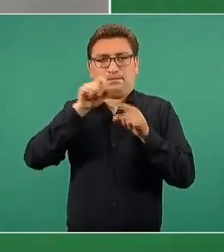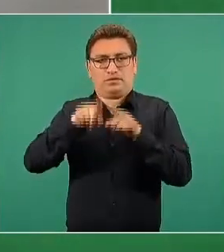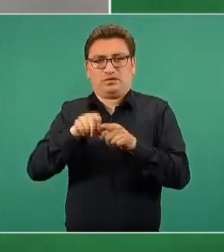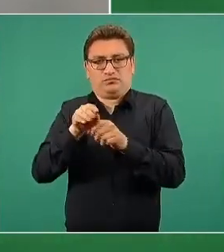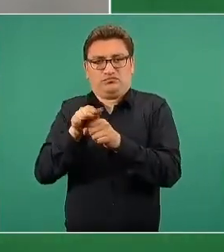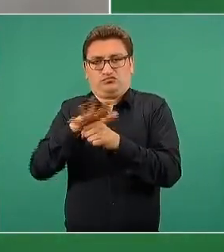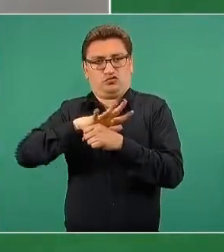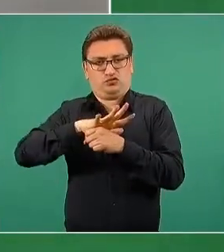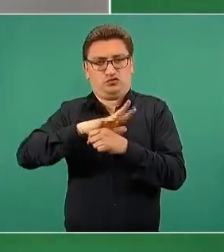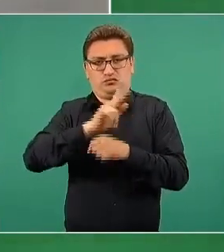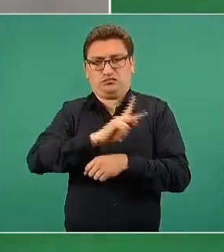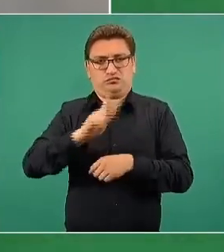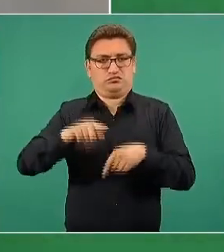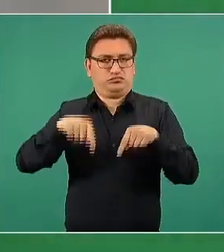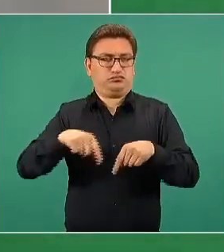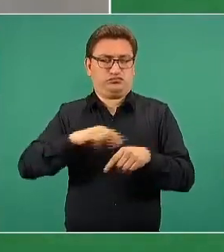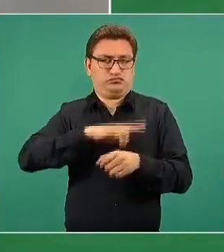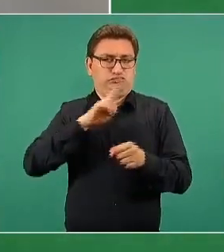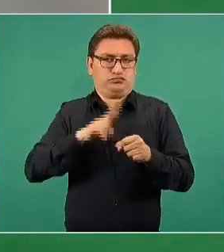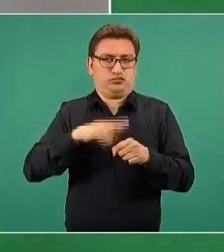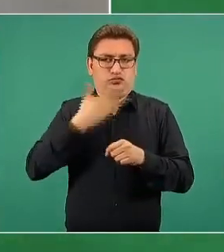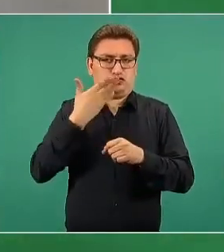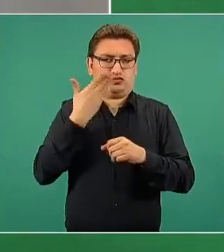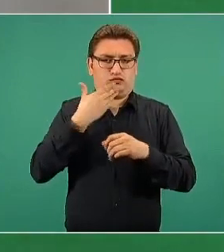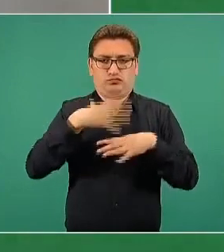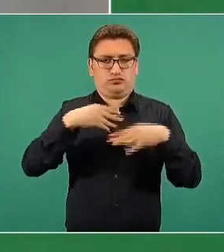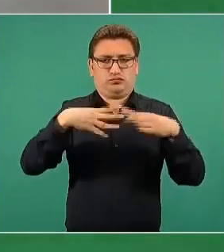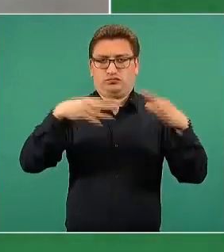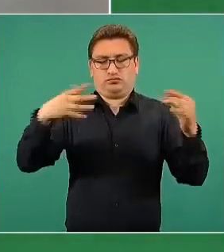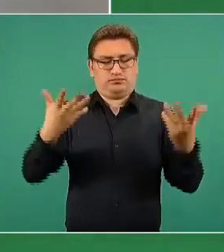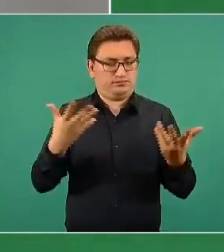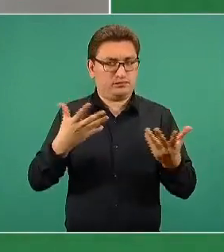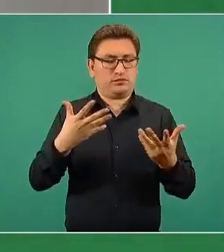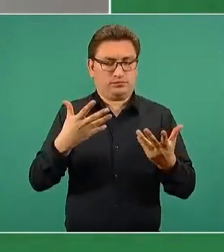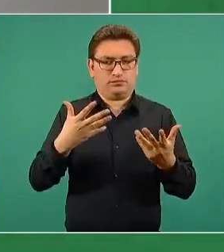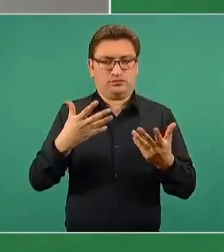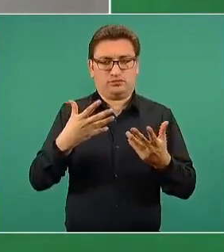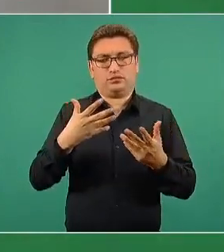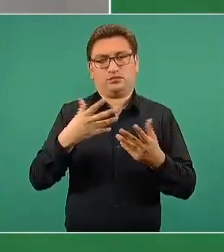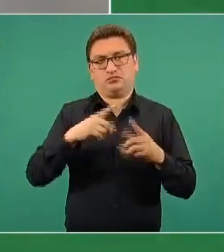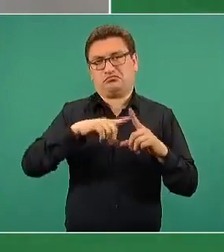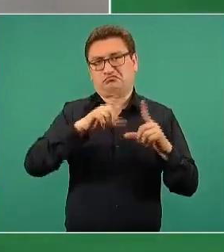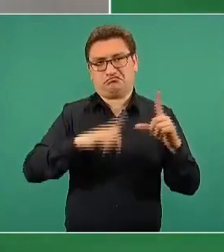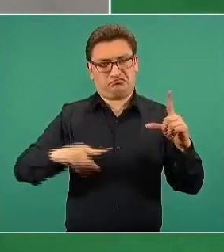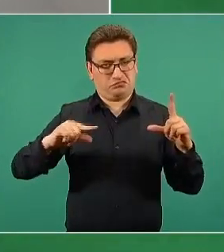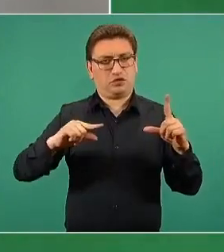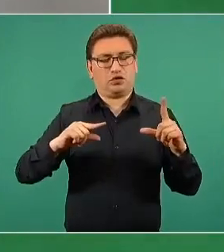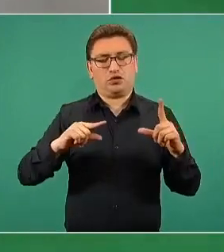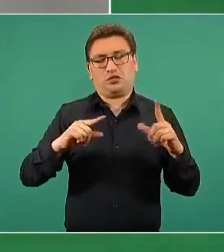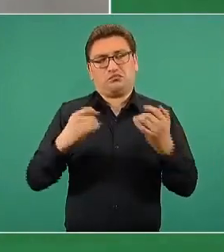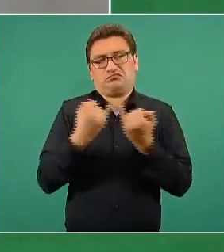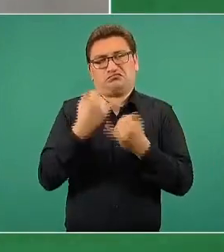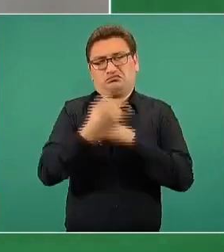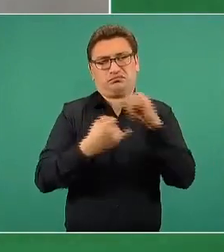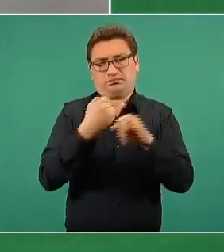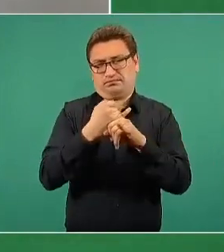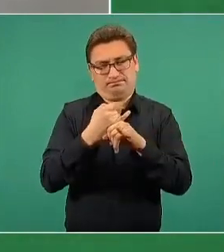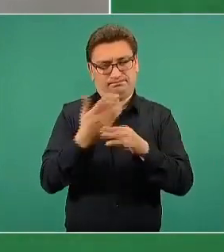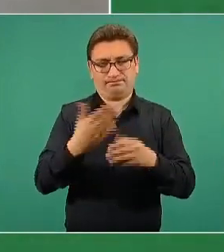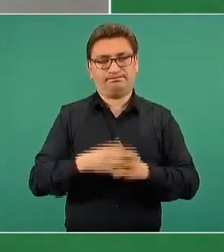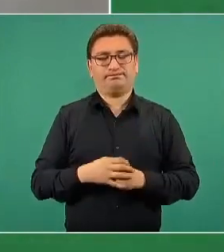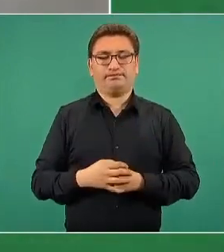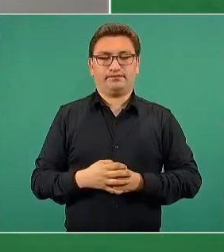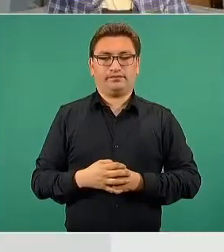en sí la epidemia completa a nivel tanto nacional como internacional,